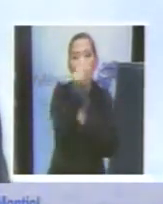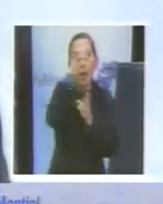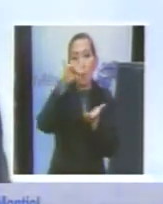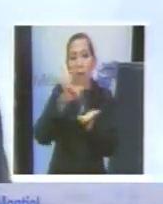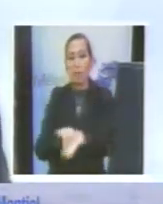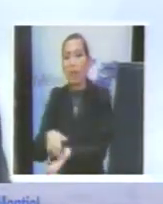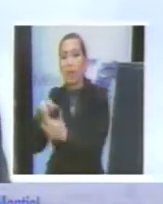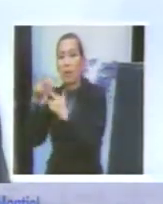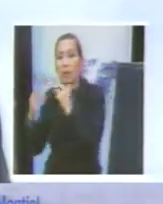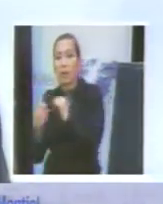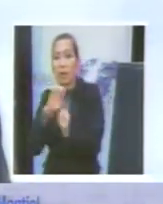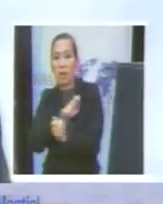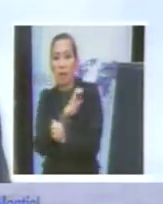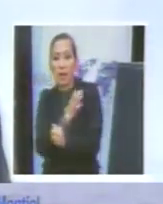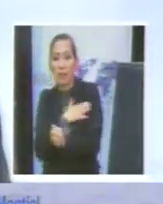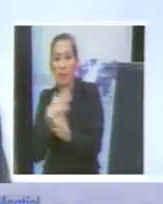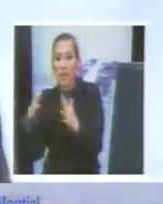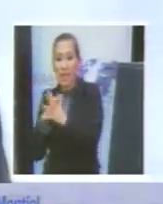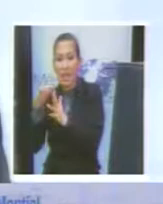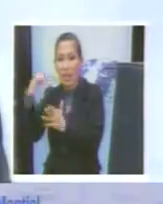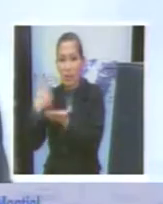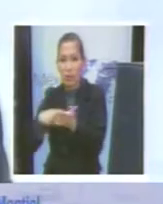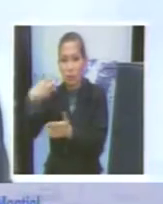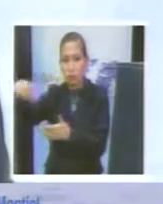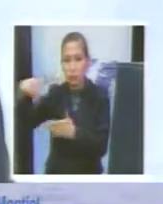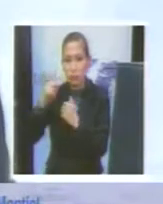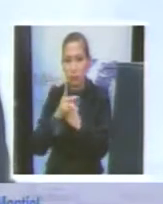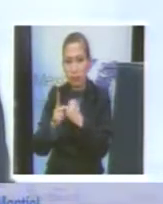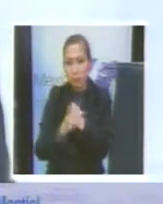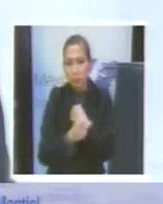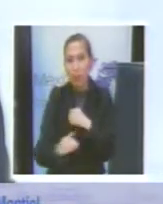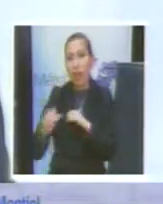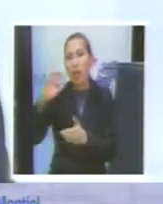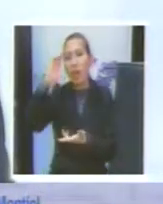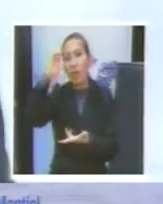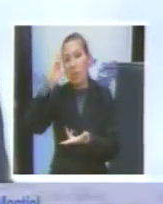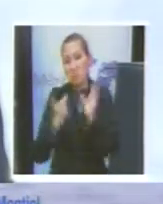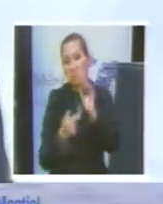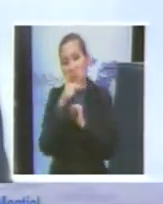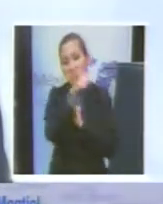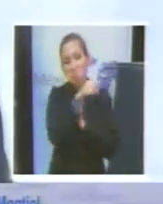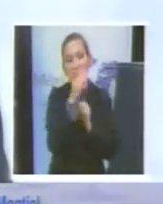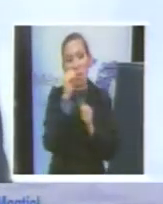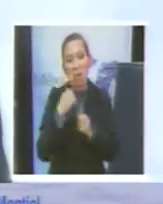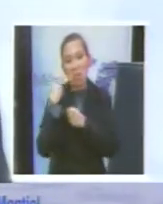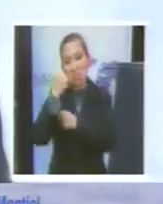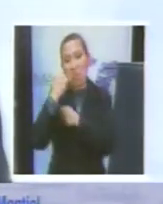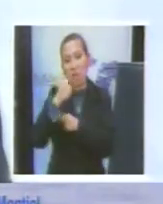República Española en la guerra civil que se estaba librando. La protesta de Isidro Fabela tiene un lugar